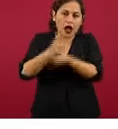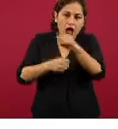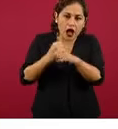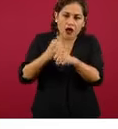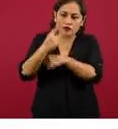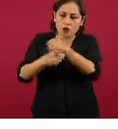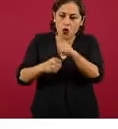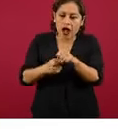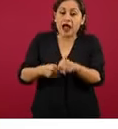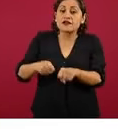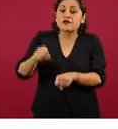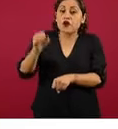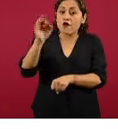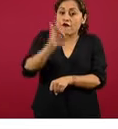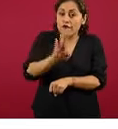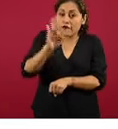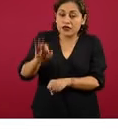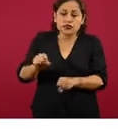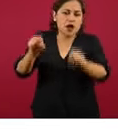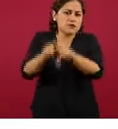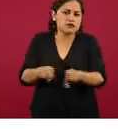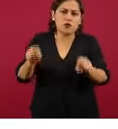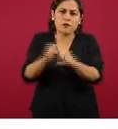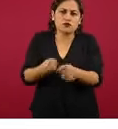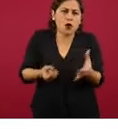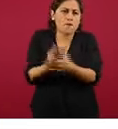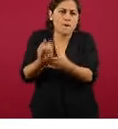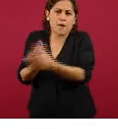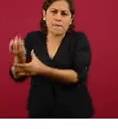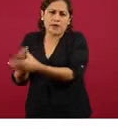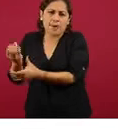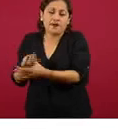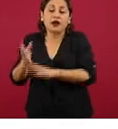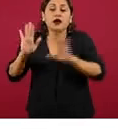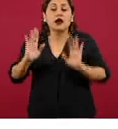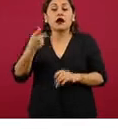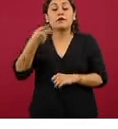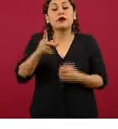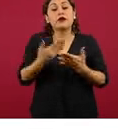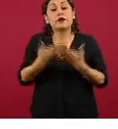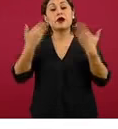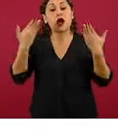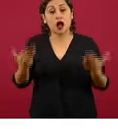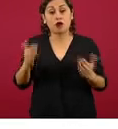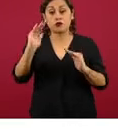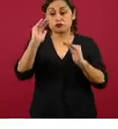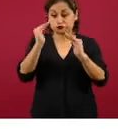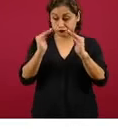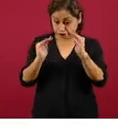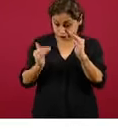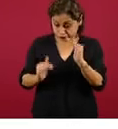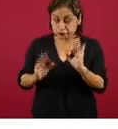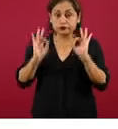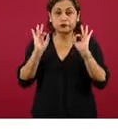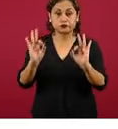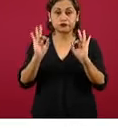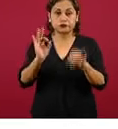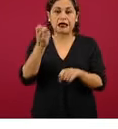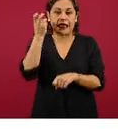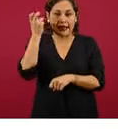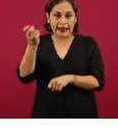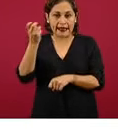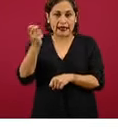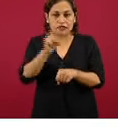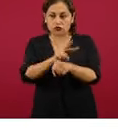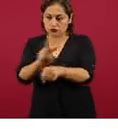semana o a partir del 25, en general hay una disminución, y eso lo vamos a estar observando, que junto con la estrategia